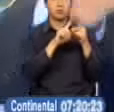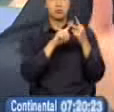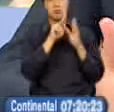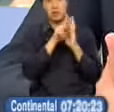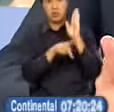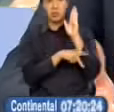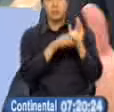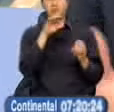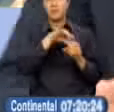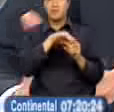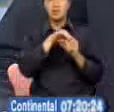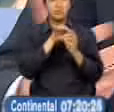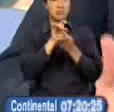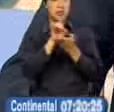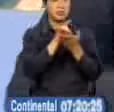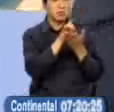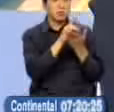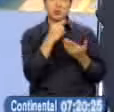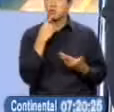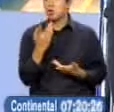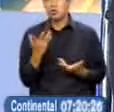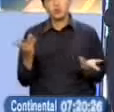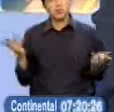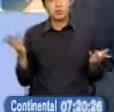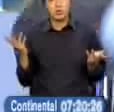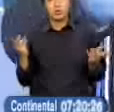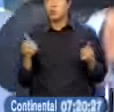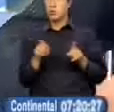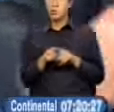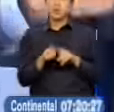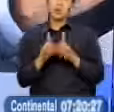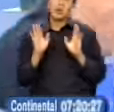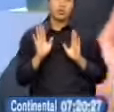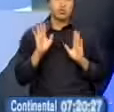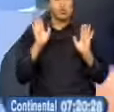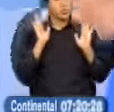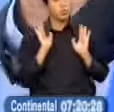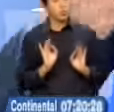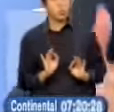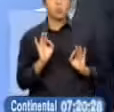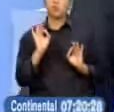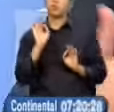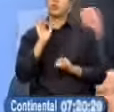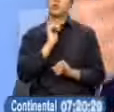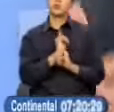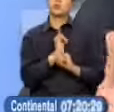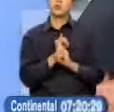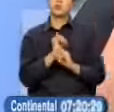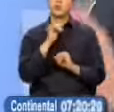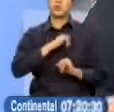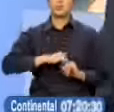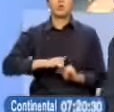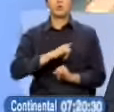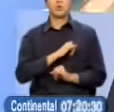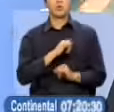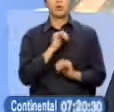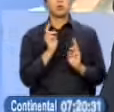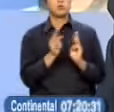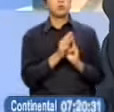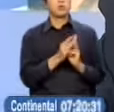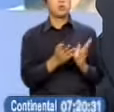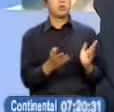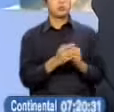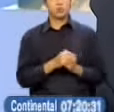votación y ellos pueden argumentar lo que se ha argumentado acá tienen la legitimidad de la institucionalidad democrática llamada senado